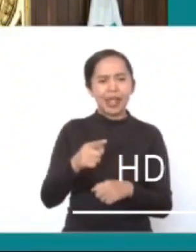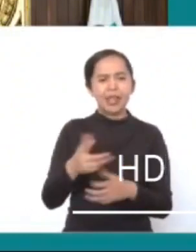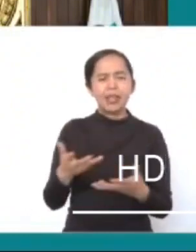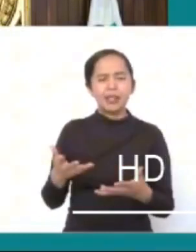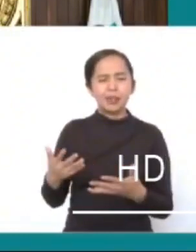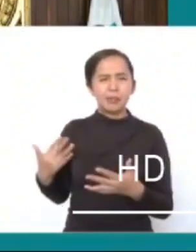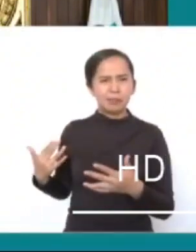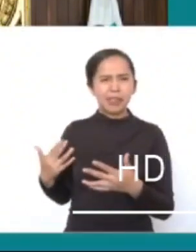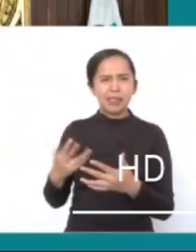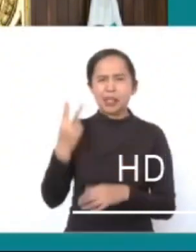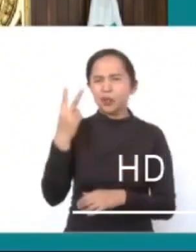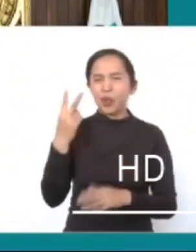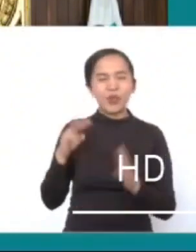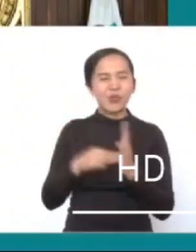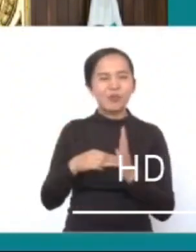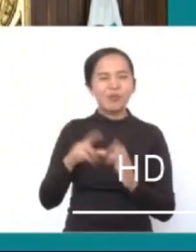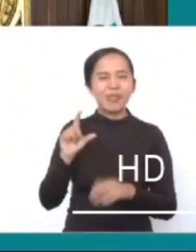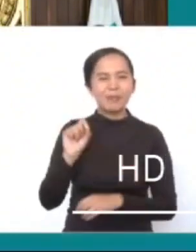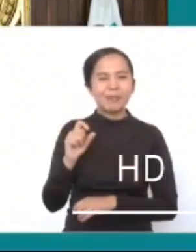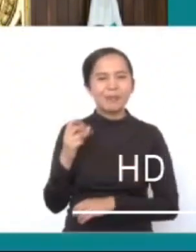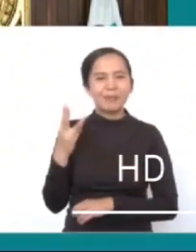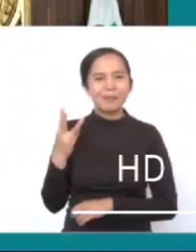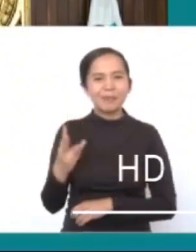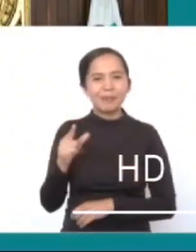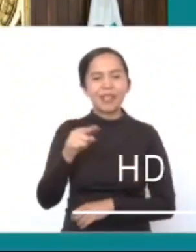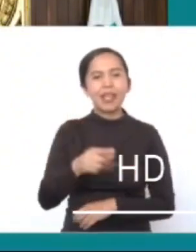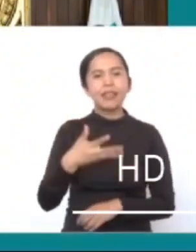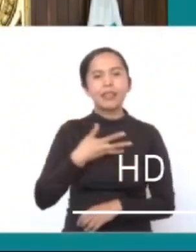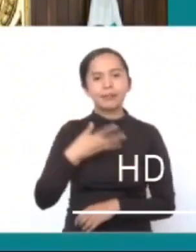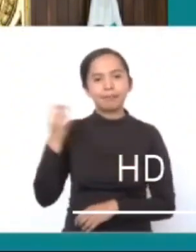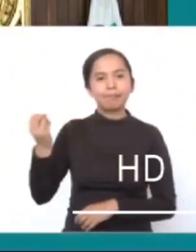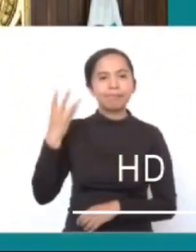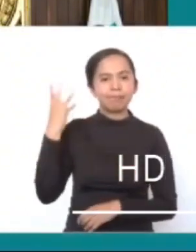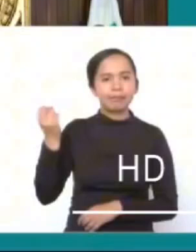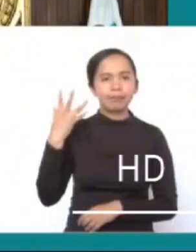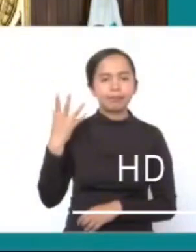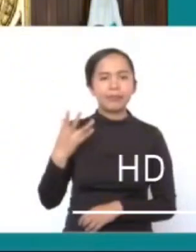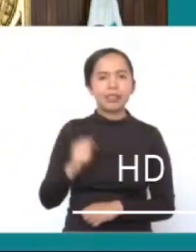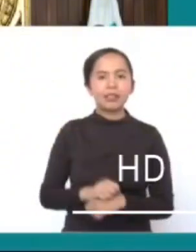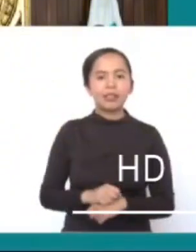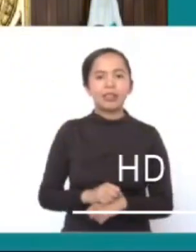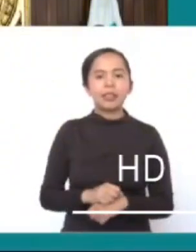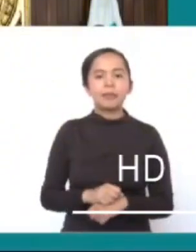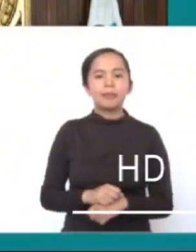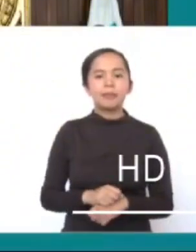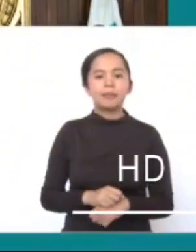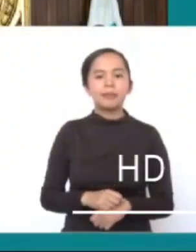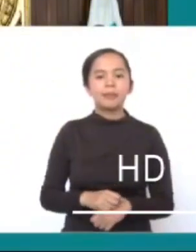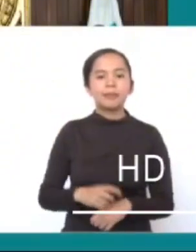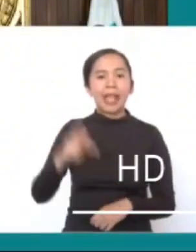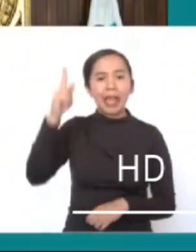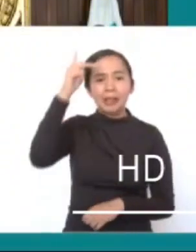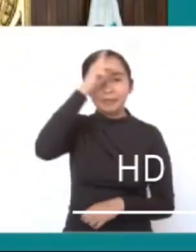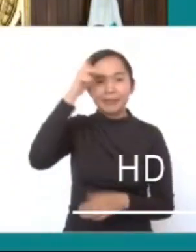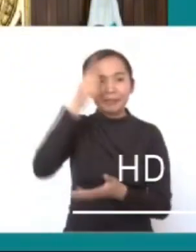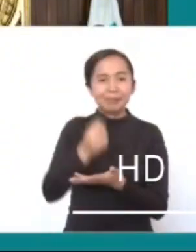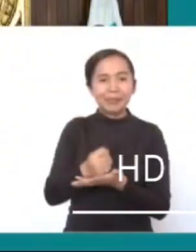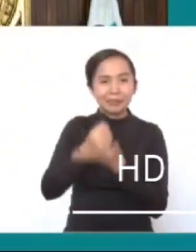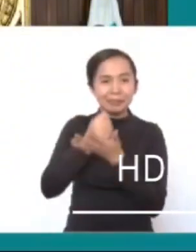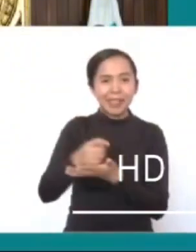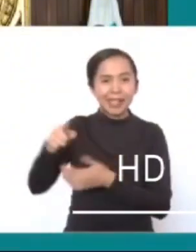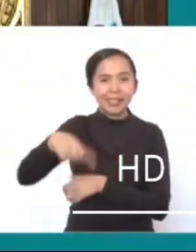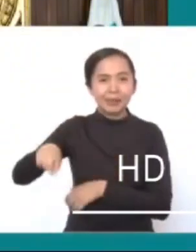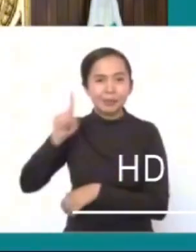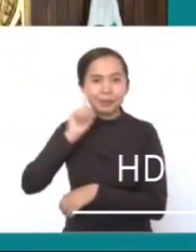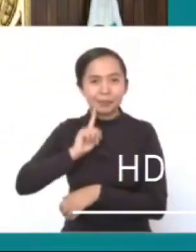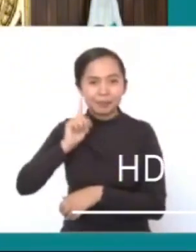año 2023, se impartió la conferencia La importancia de las psicoterapias con perspectiva de género